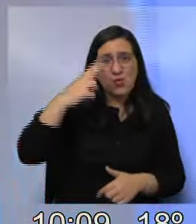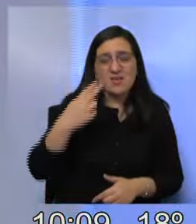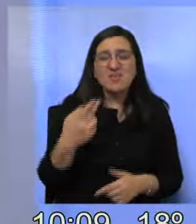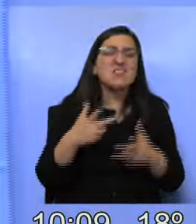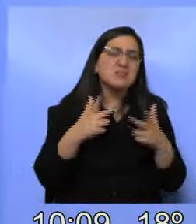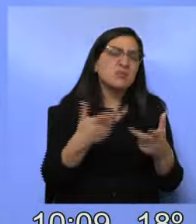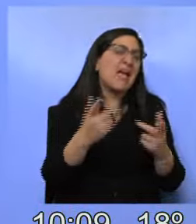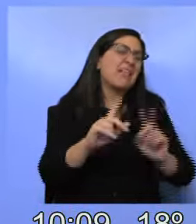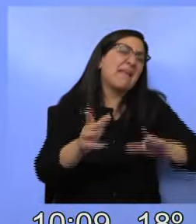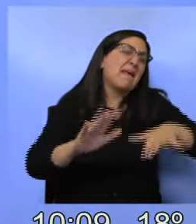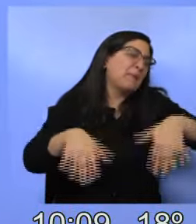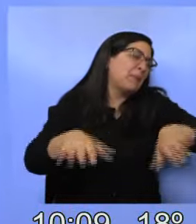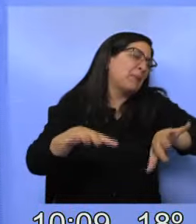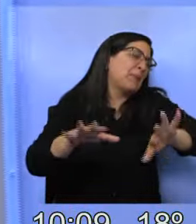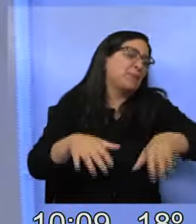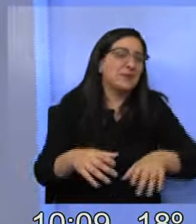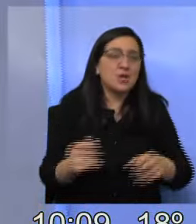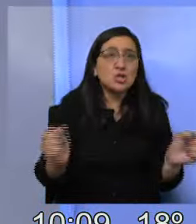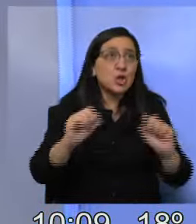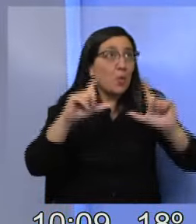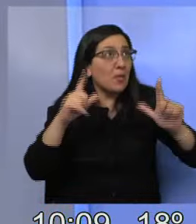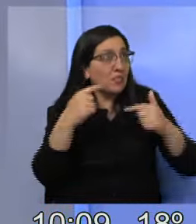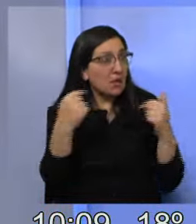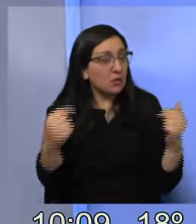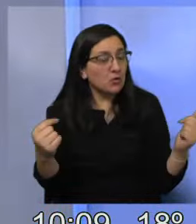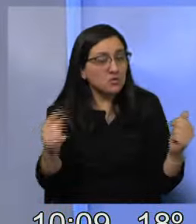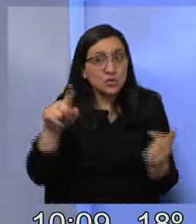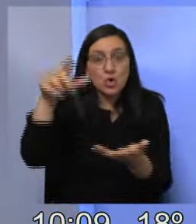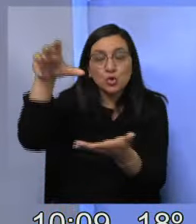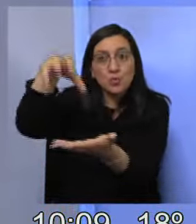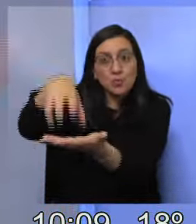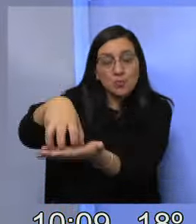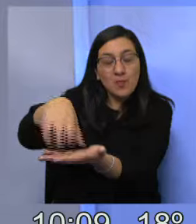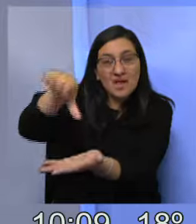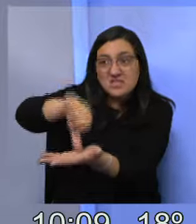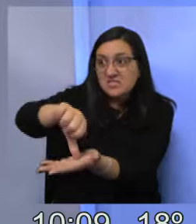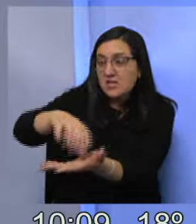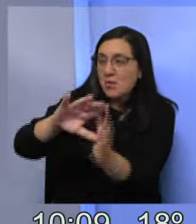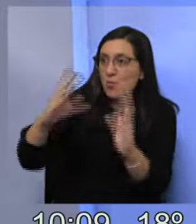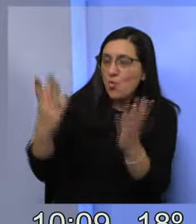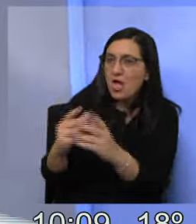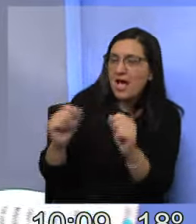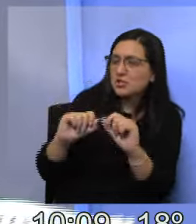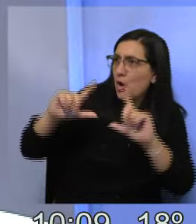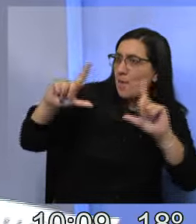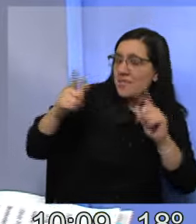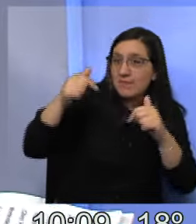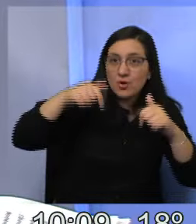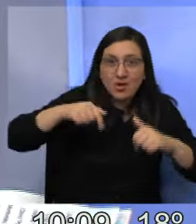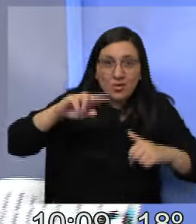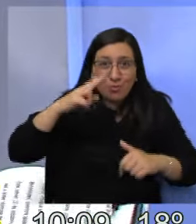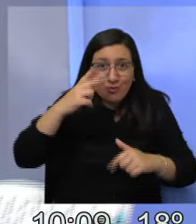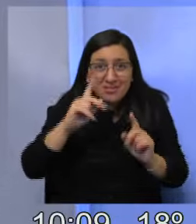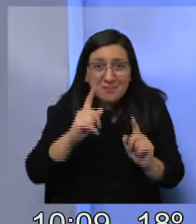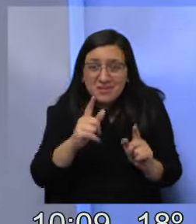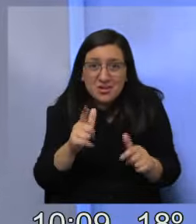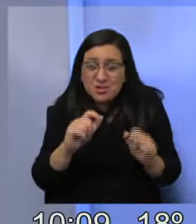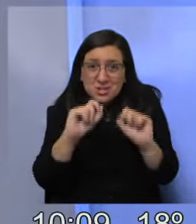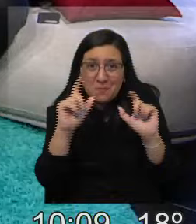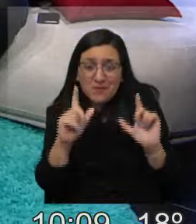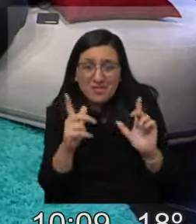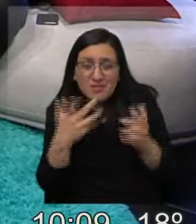que barramos abajo, que nos sorprendan las cosas que han pasado en otros lugares del mundo, en otros momentos de la historia, y no nos sorprende lo que ha pasado acá cuando